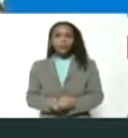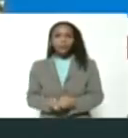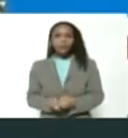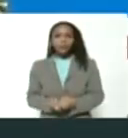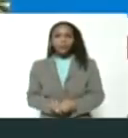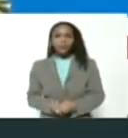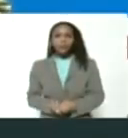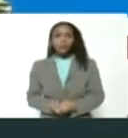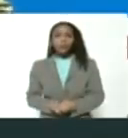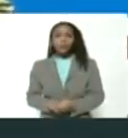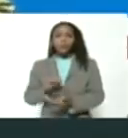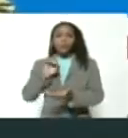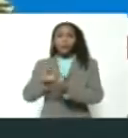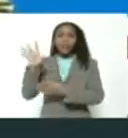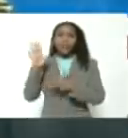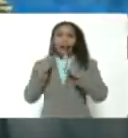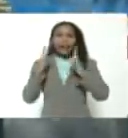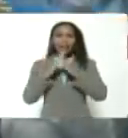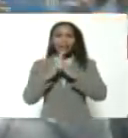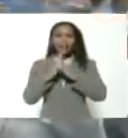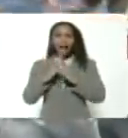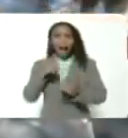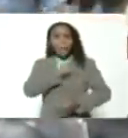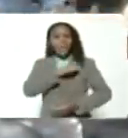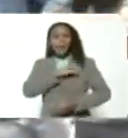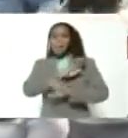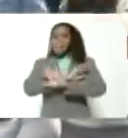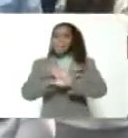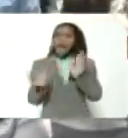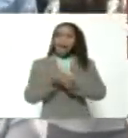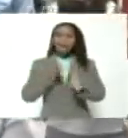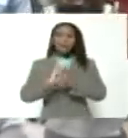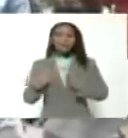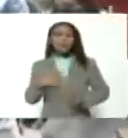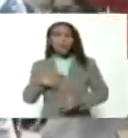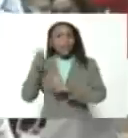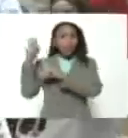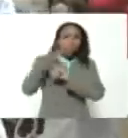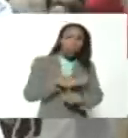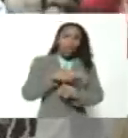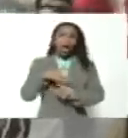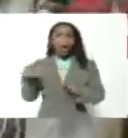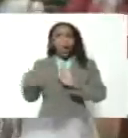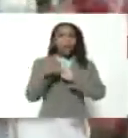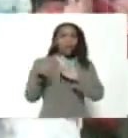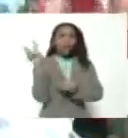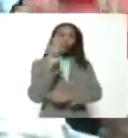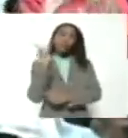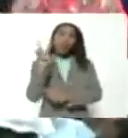¡Cojón, canciller de España! ¡Basta de humillaciones contra Venezuela! ¡Ya basta!